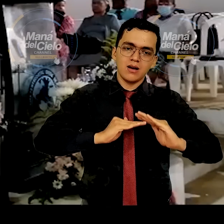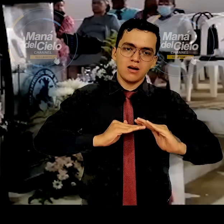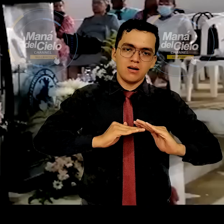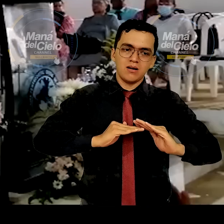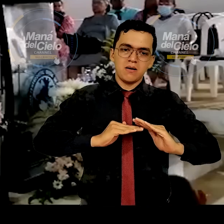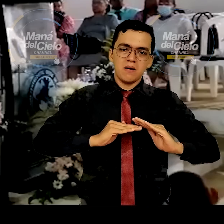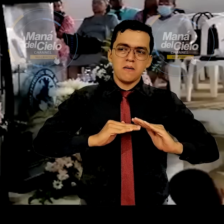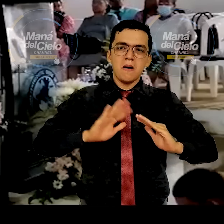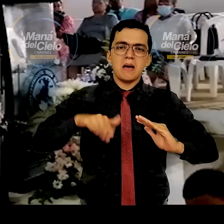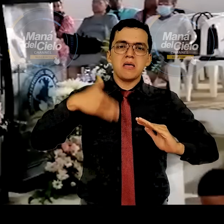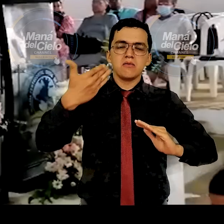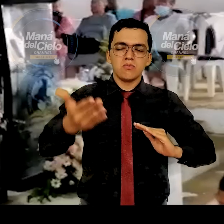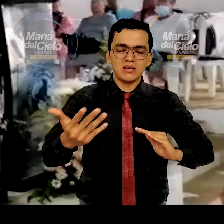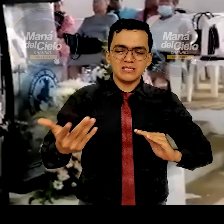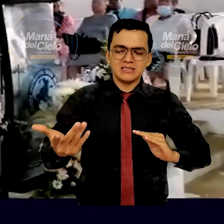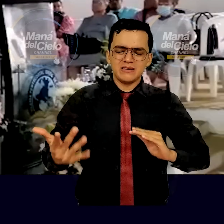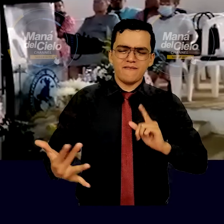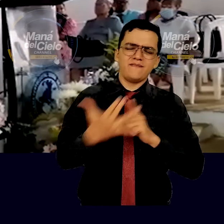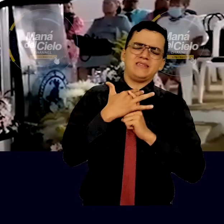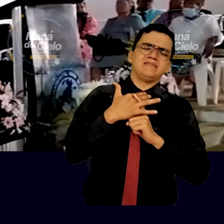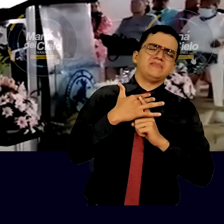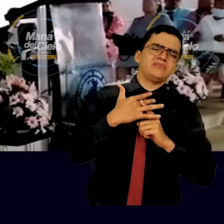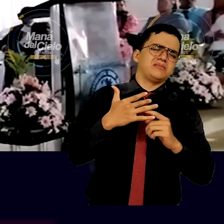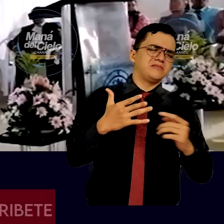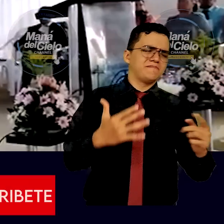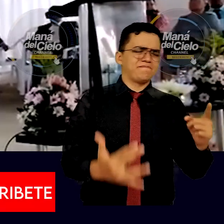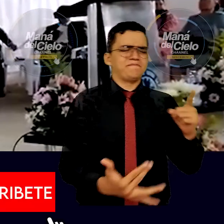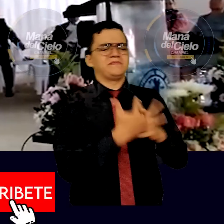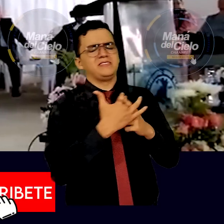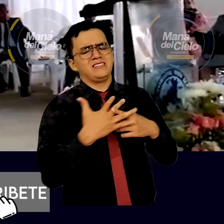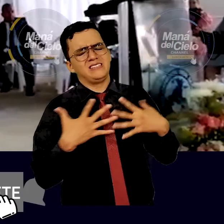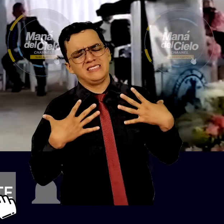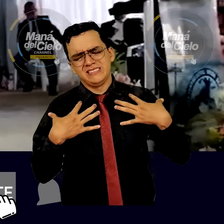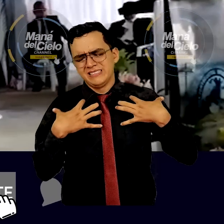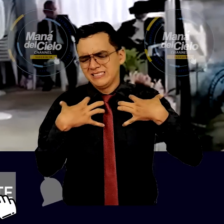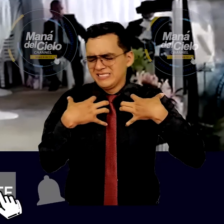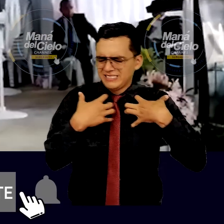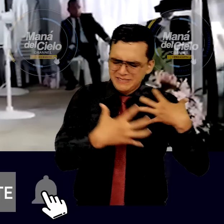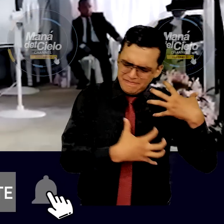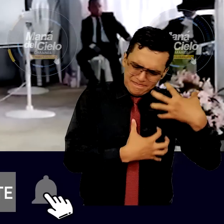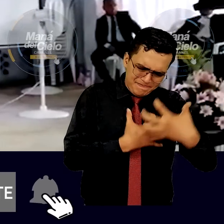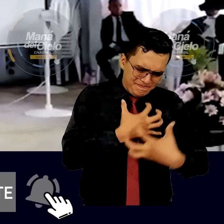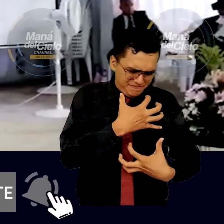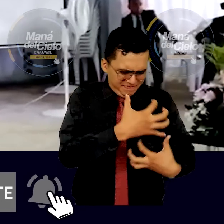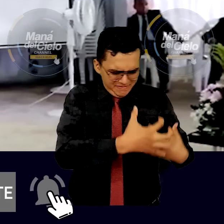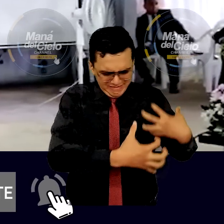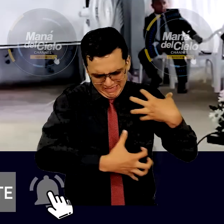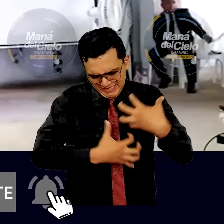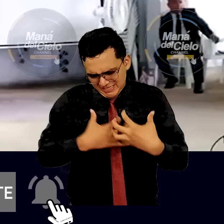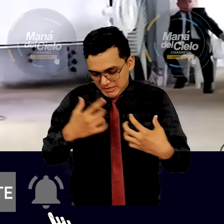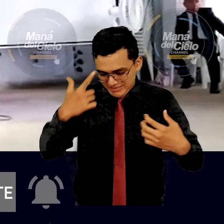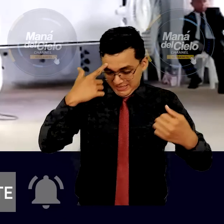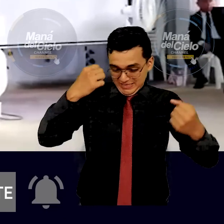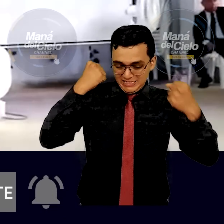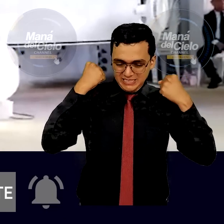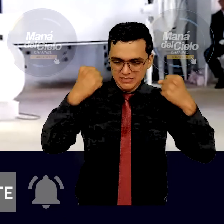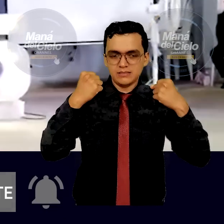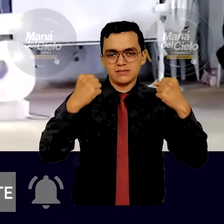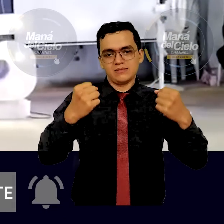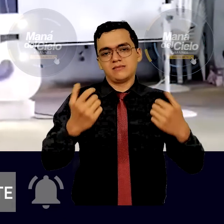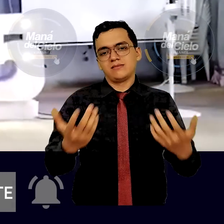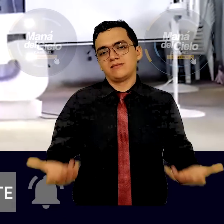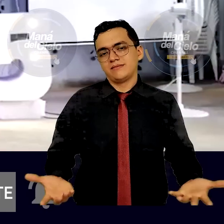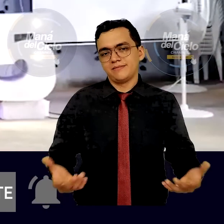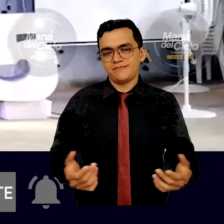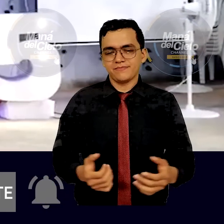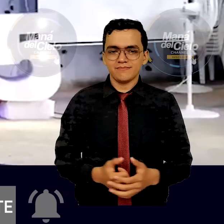En los dos capítulos anteriores, el 12 y el 13, de San Juan, Jesús empieza a hablar de que